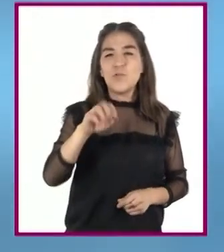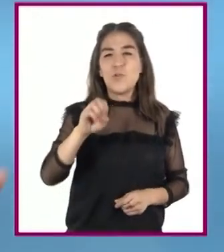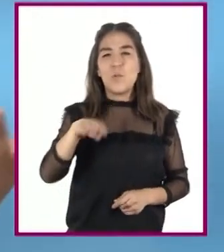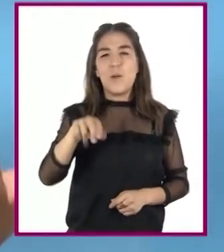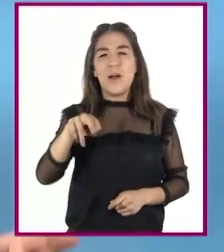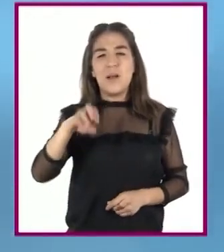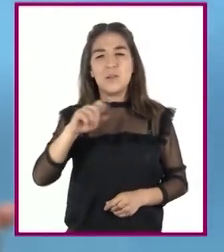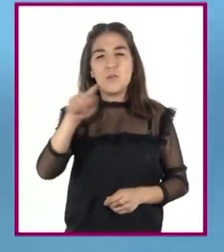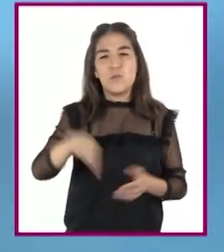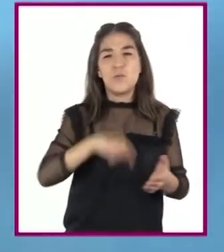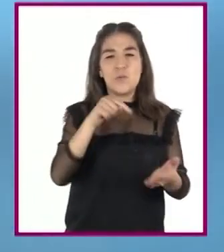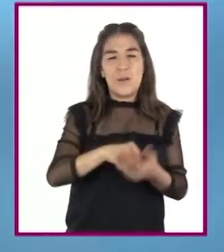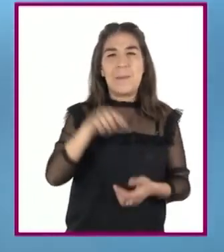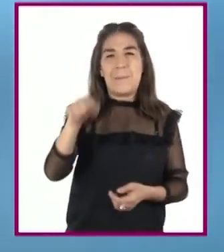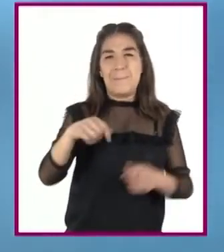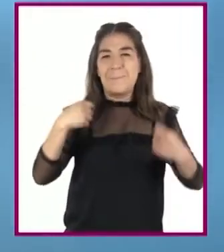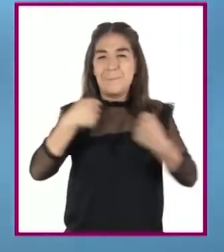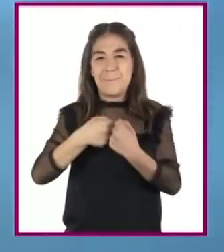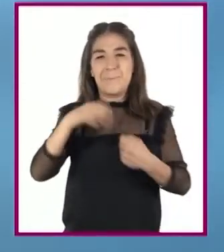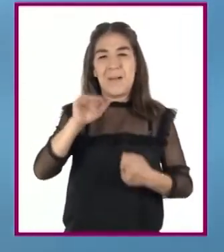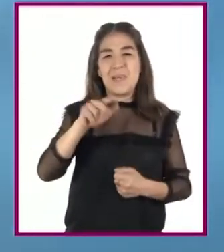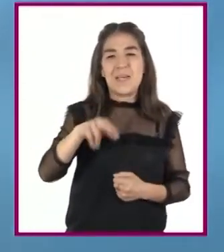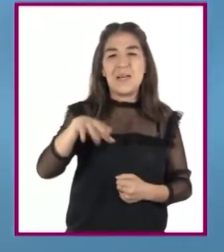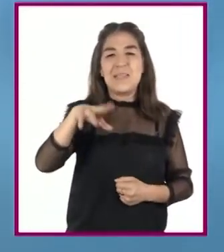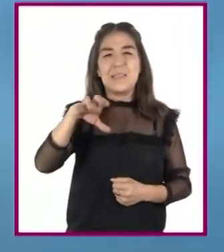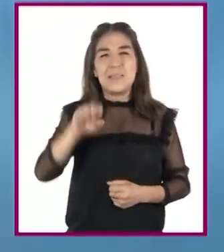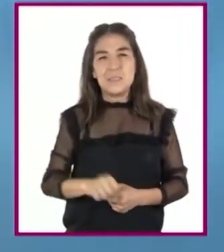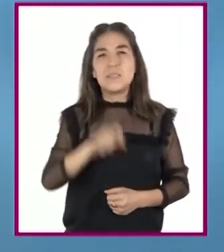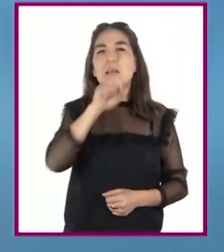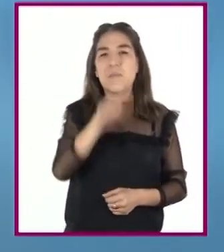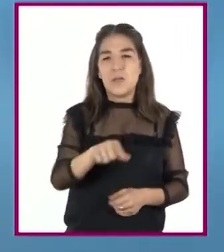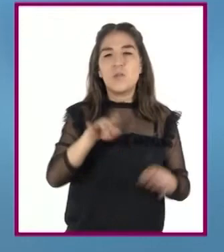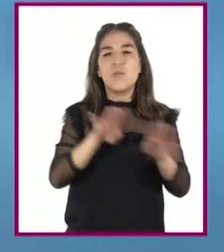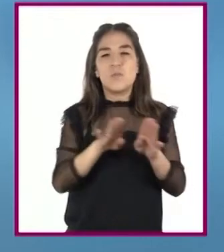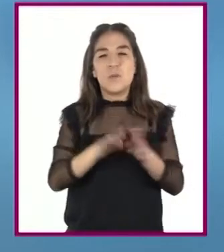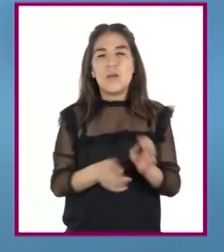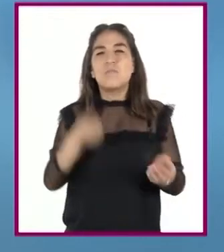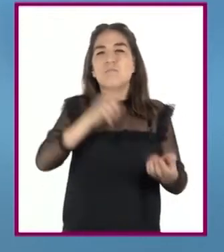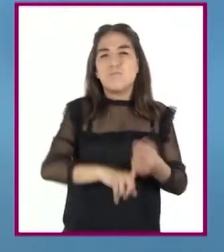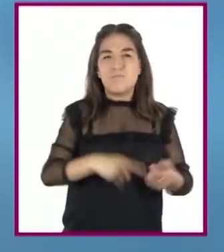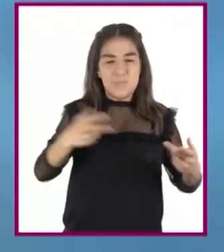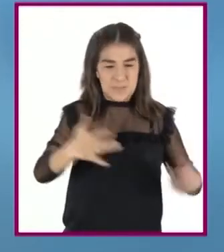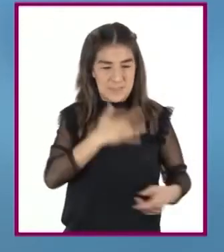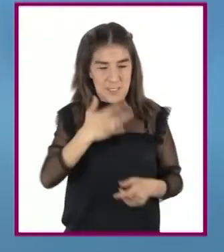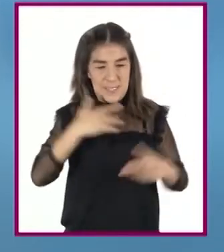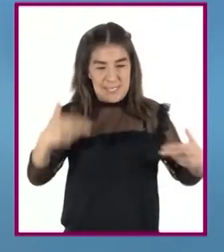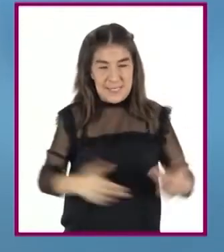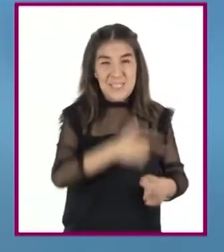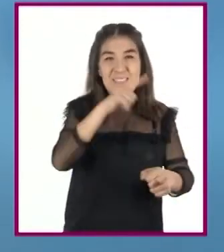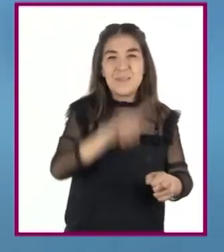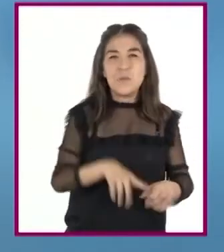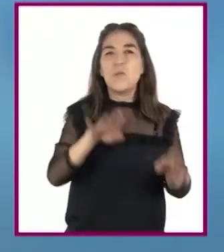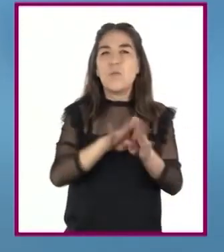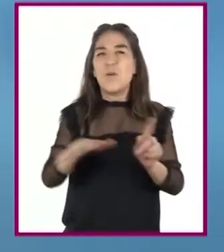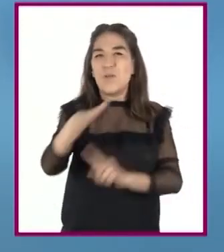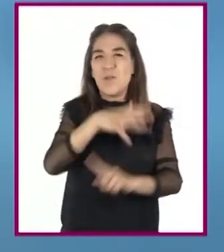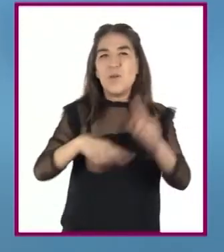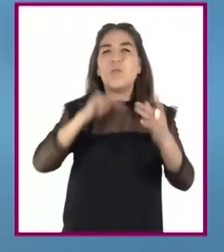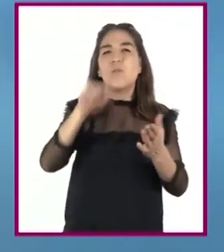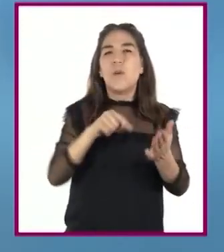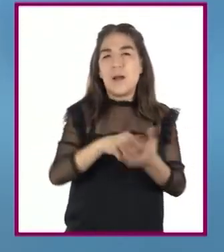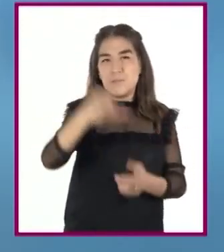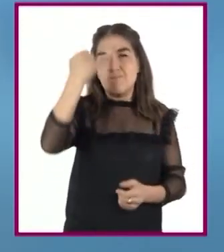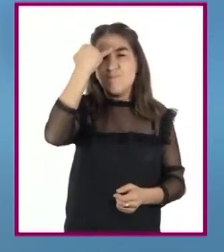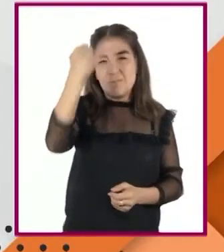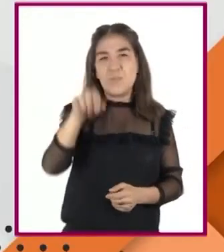la península de los Balcanes y el resurgimiento de los nacionalismos en esa convulsa área creó